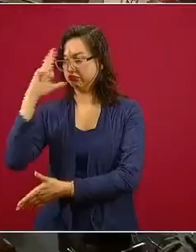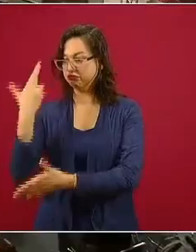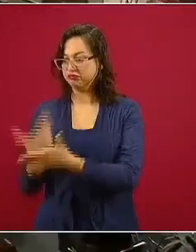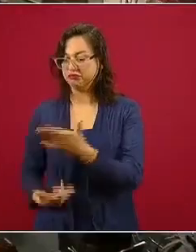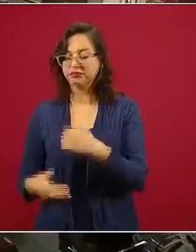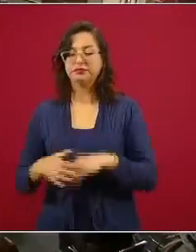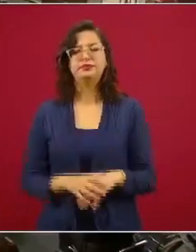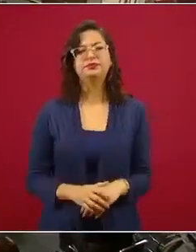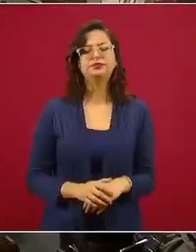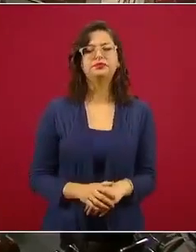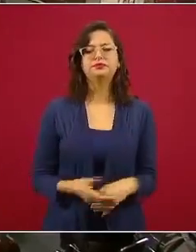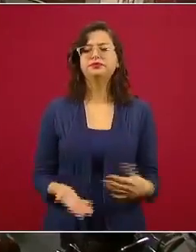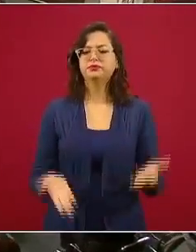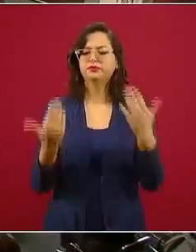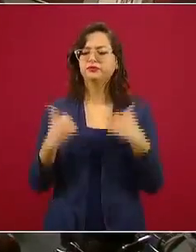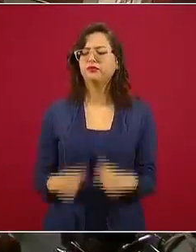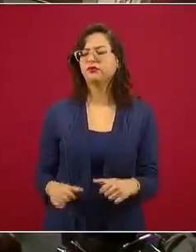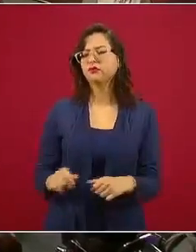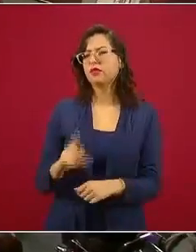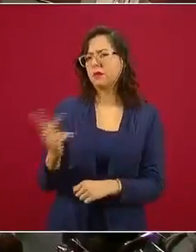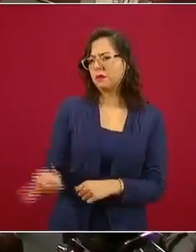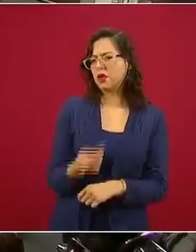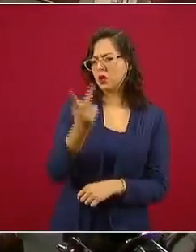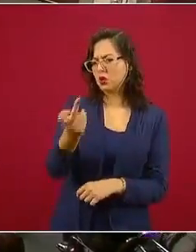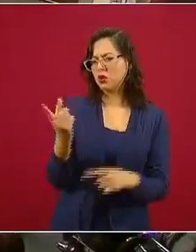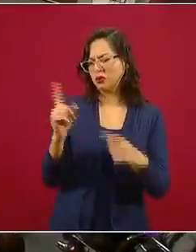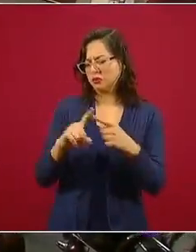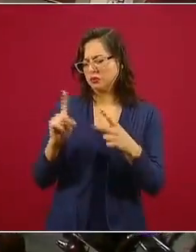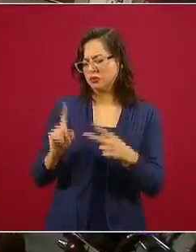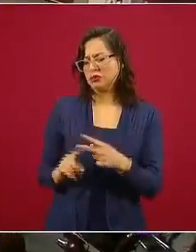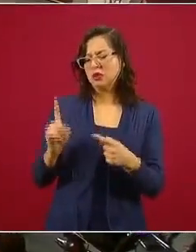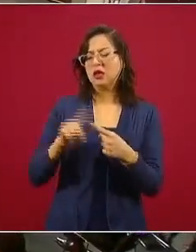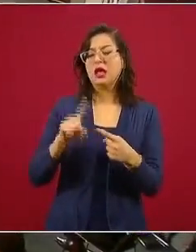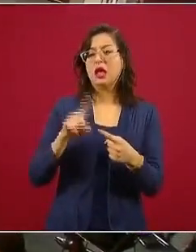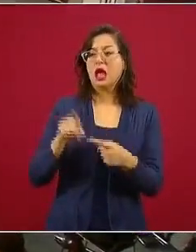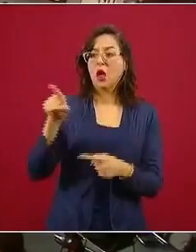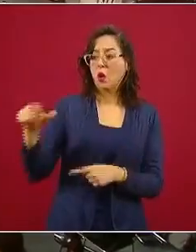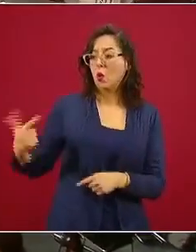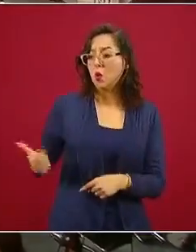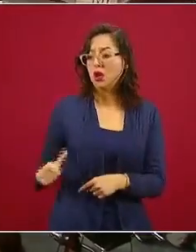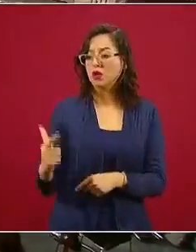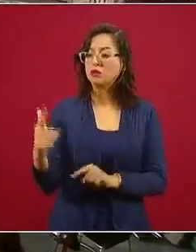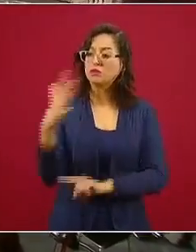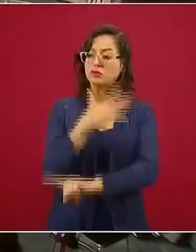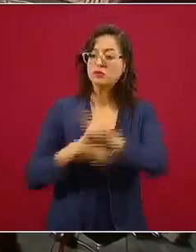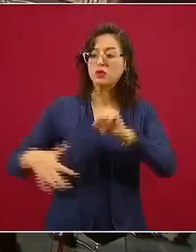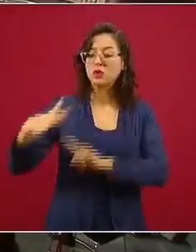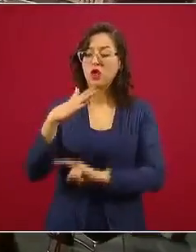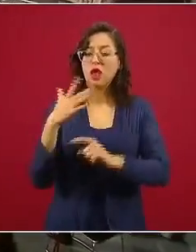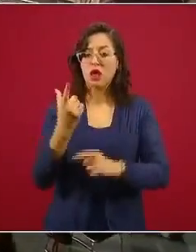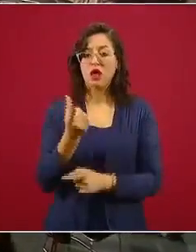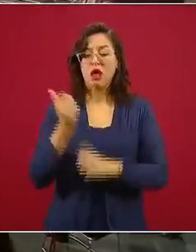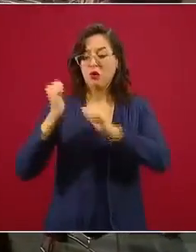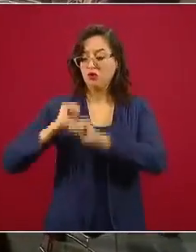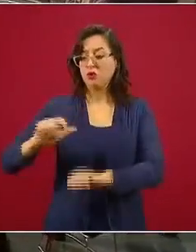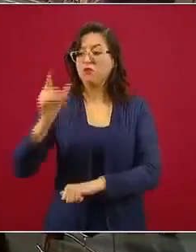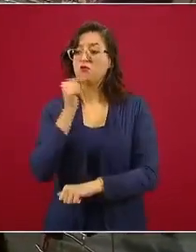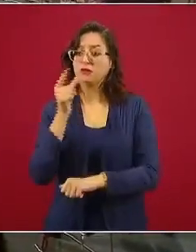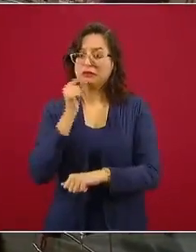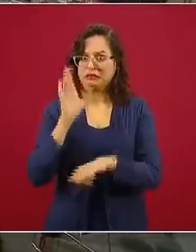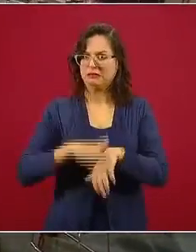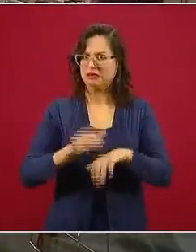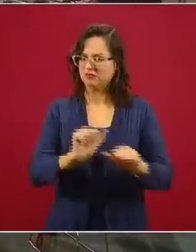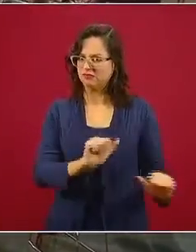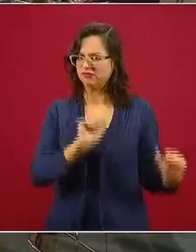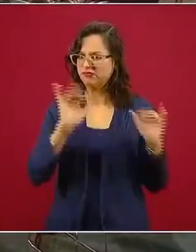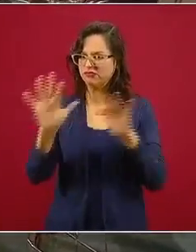de un reforzamiento de las fuerzas federales en el estado de Guanajuato por este escenario de violencia que se vive ahí, y si el canciller nos pudiera comentar si en esta